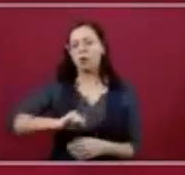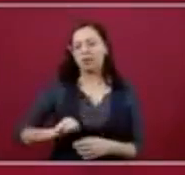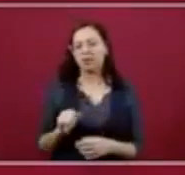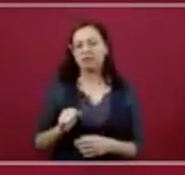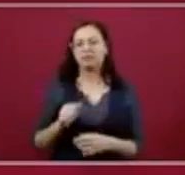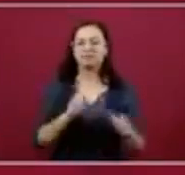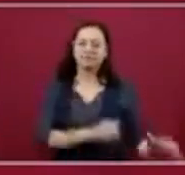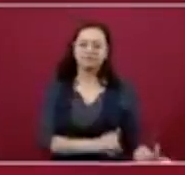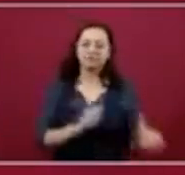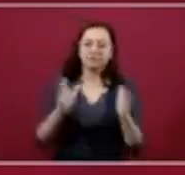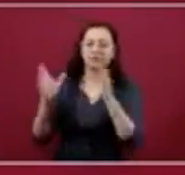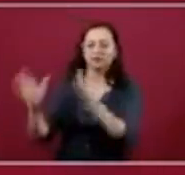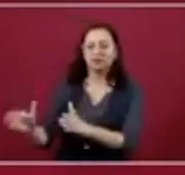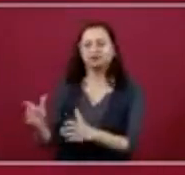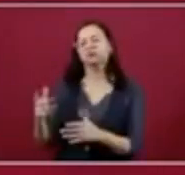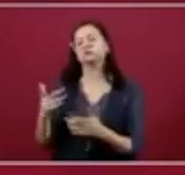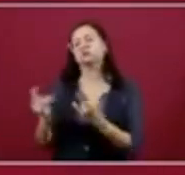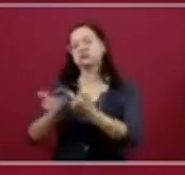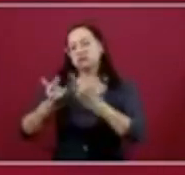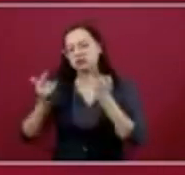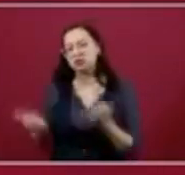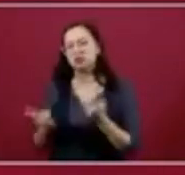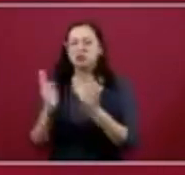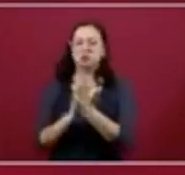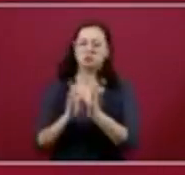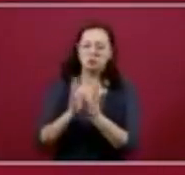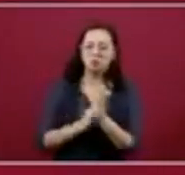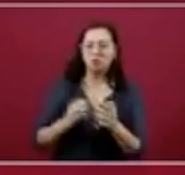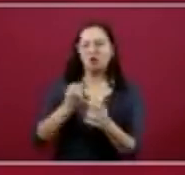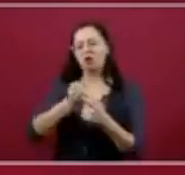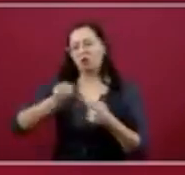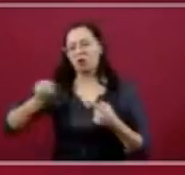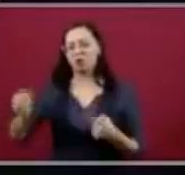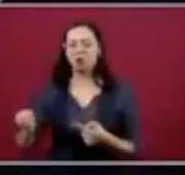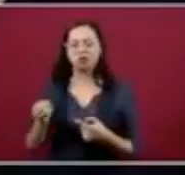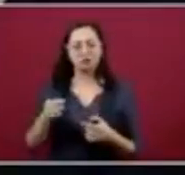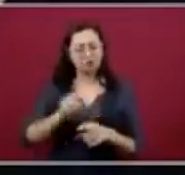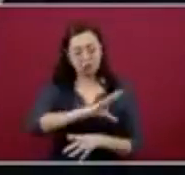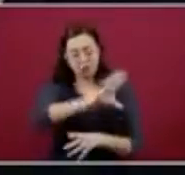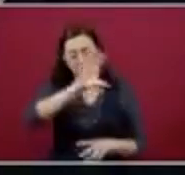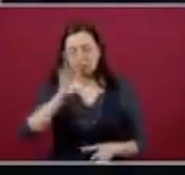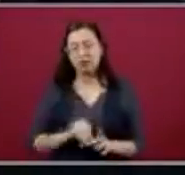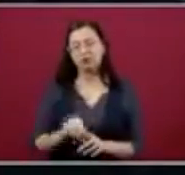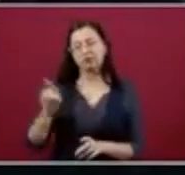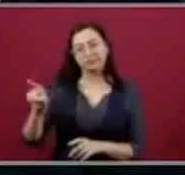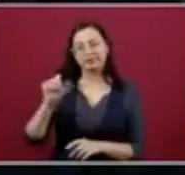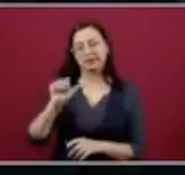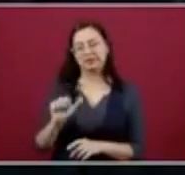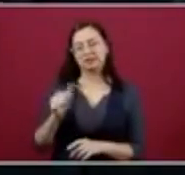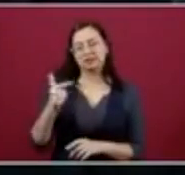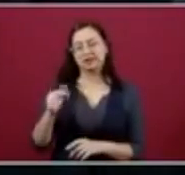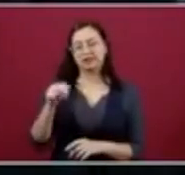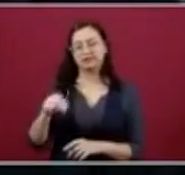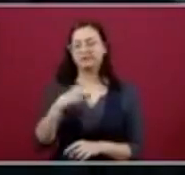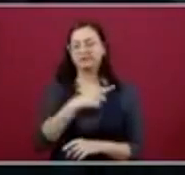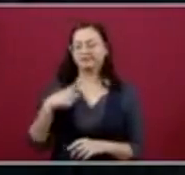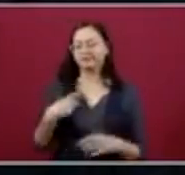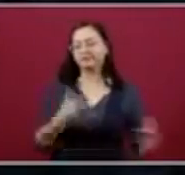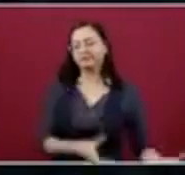custodia, documentación, ordenamiento al Archivo General de la Nación. Estaba